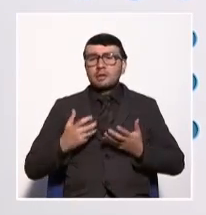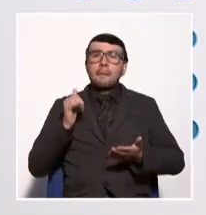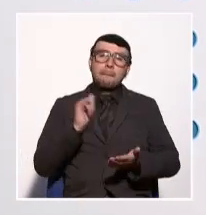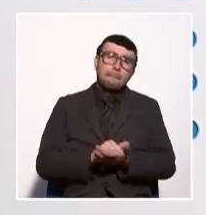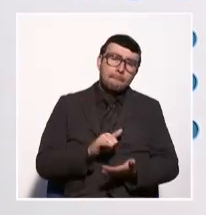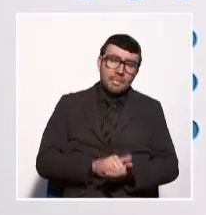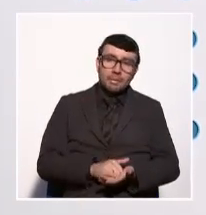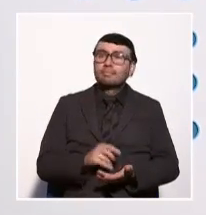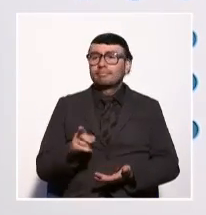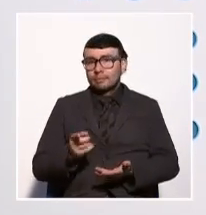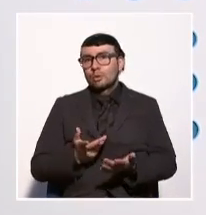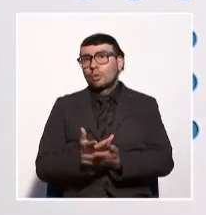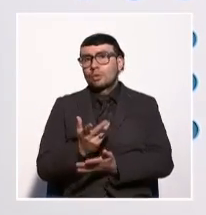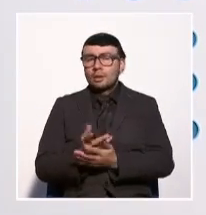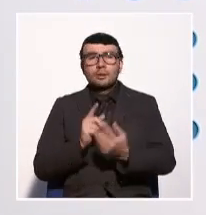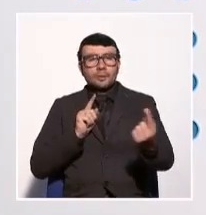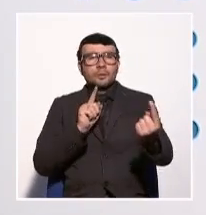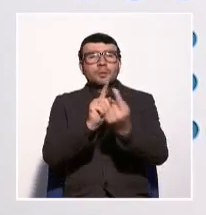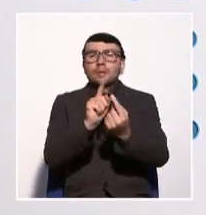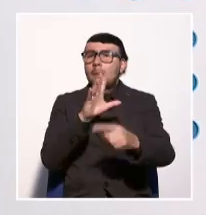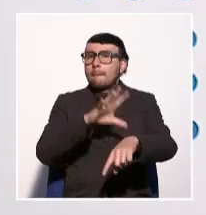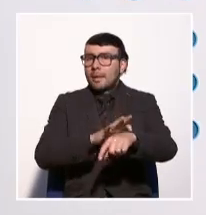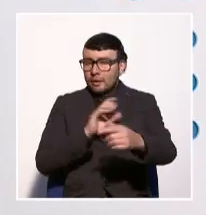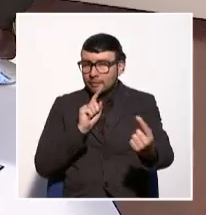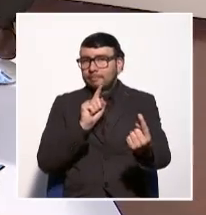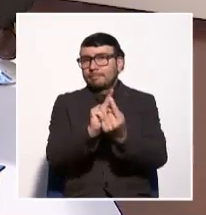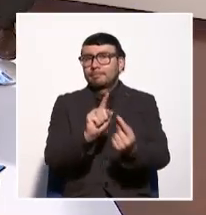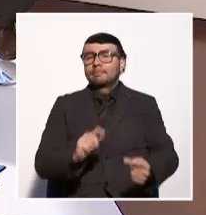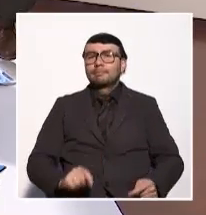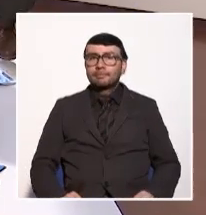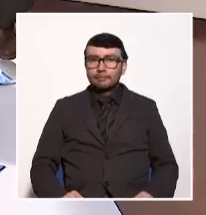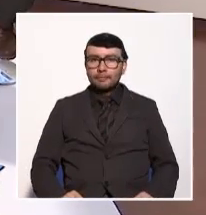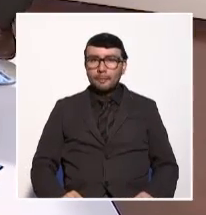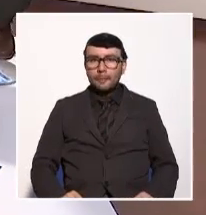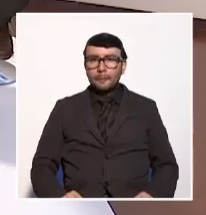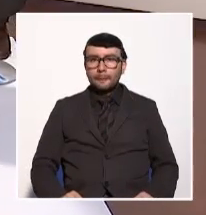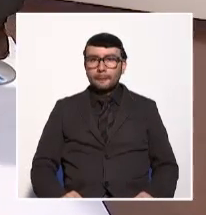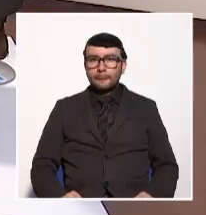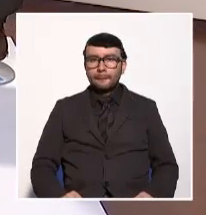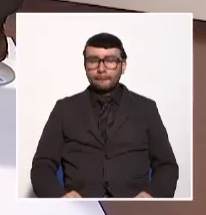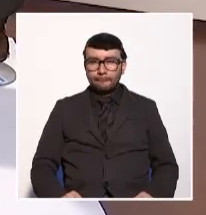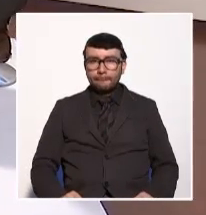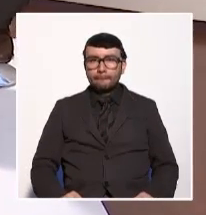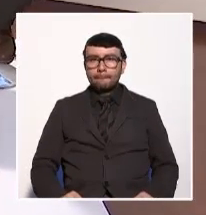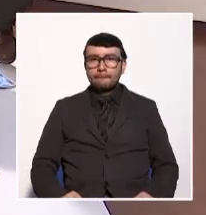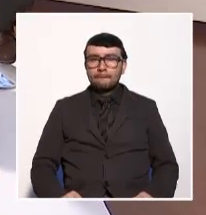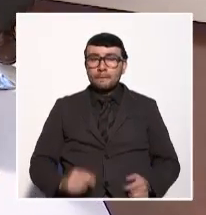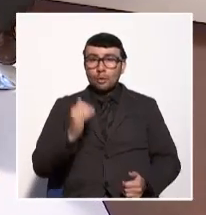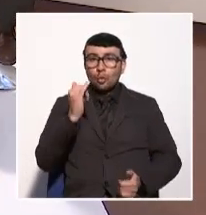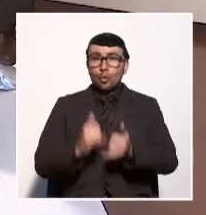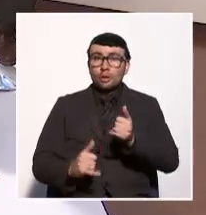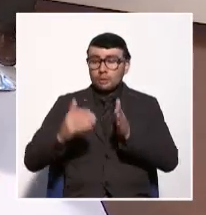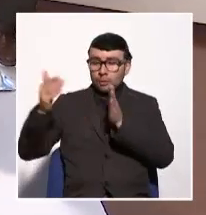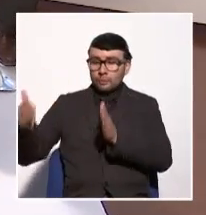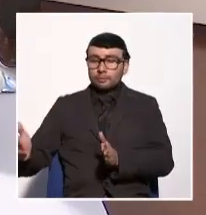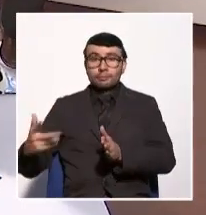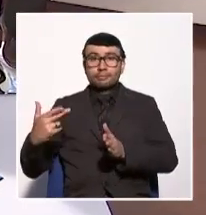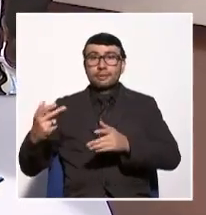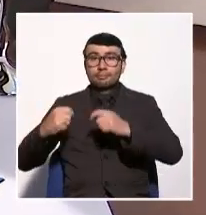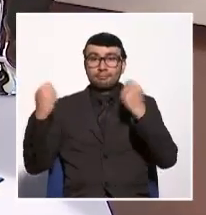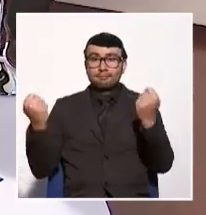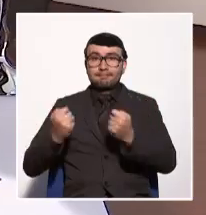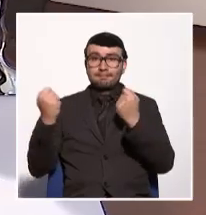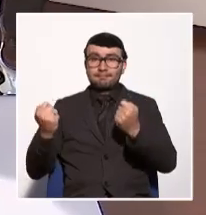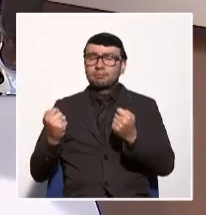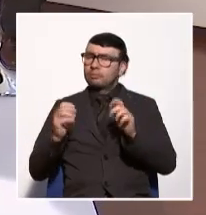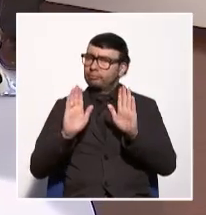aconsejo que tenga una consulta médica bien vamos a hacer el último corte de comerciales del programa